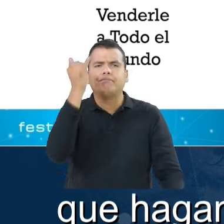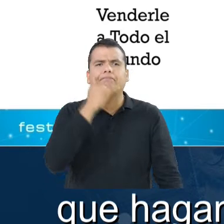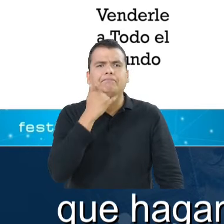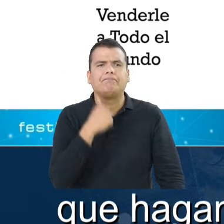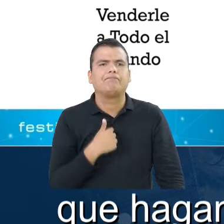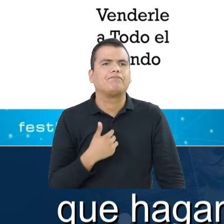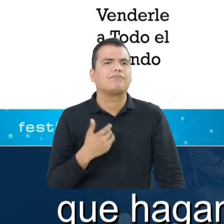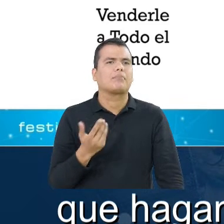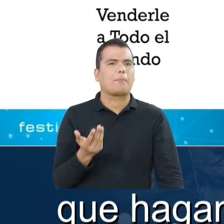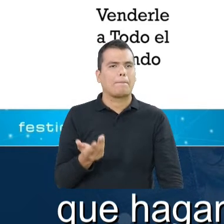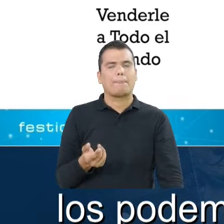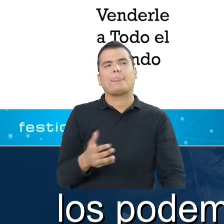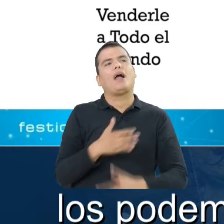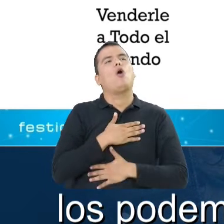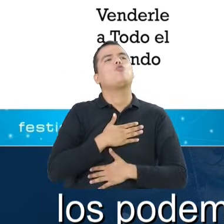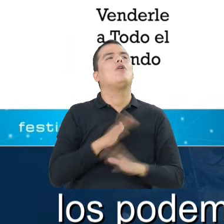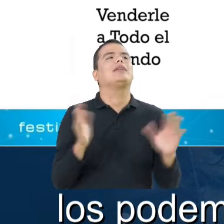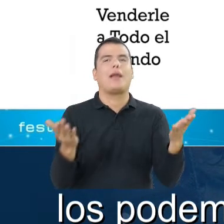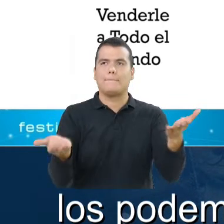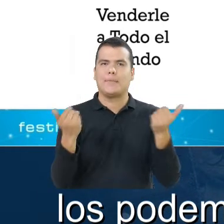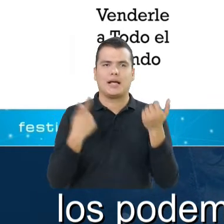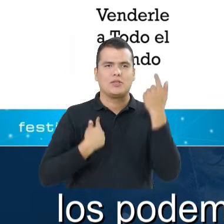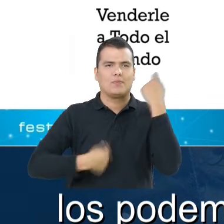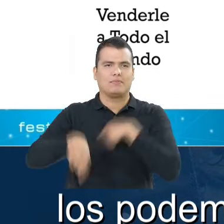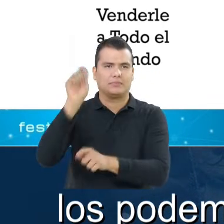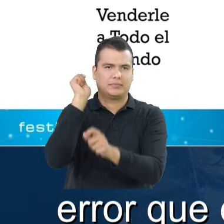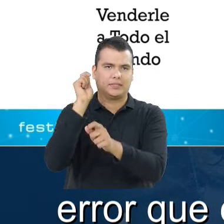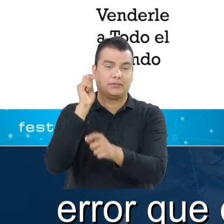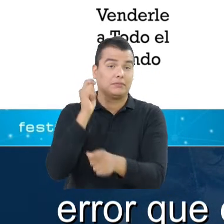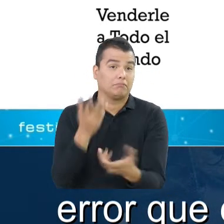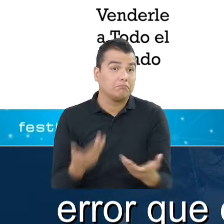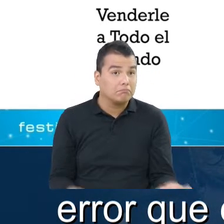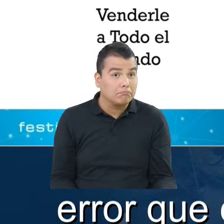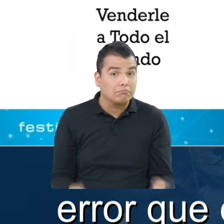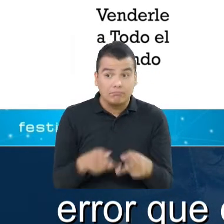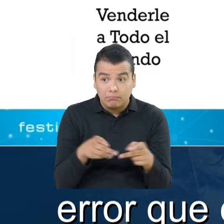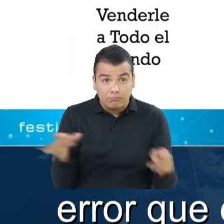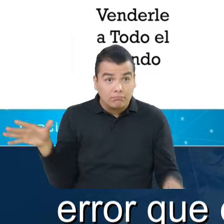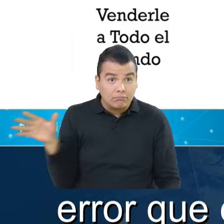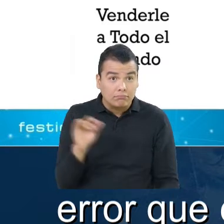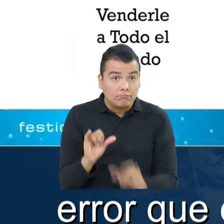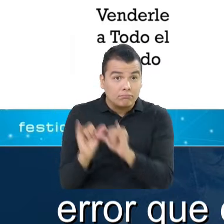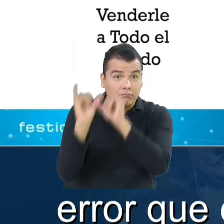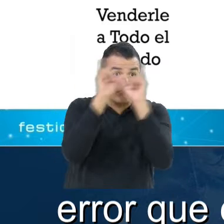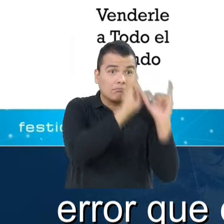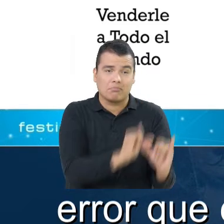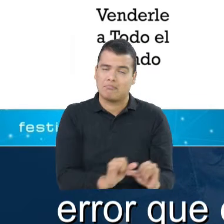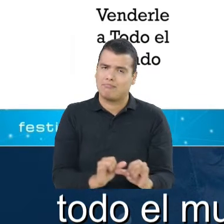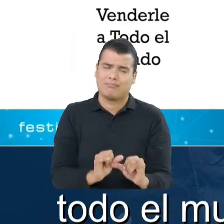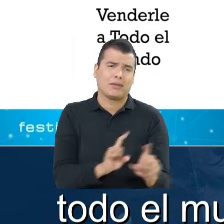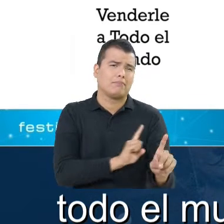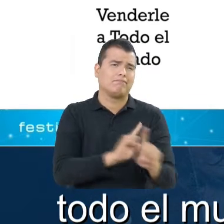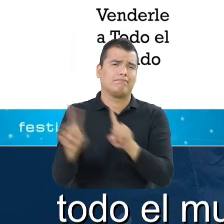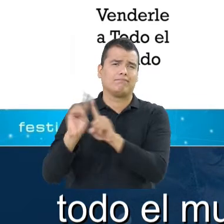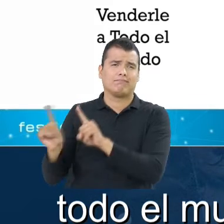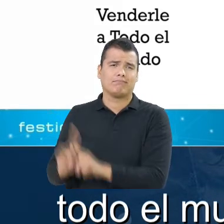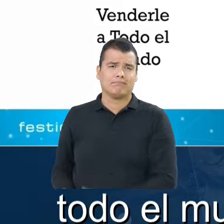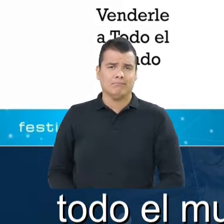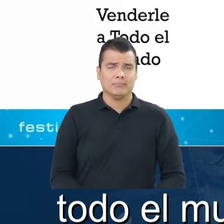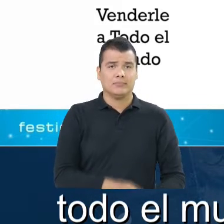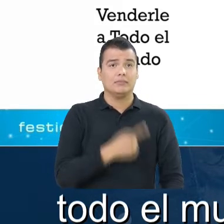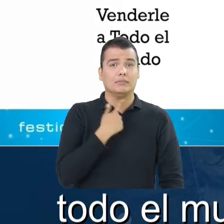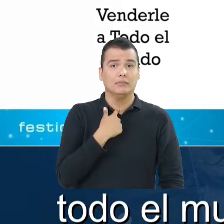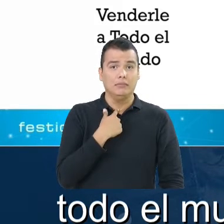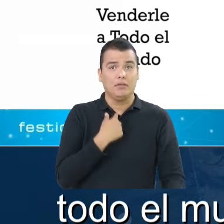es el número uno, venderle a todo el mundo. ¿Por qué? Porque todo el mundo no le gusta lo mismo, uno, y al venderle a todo el